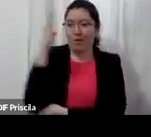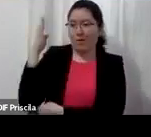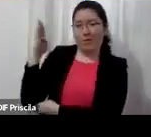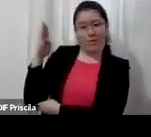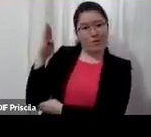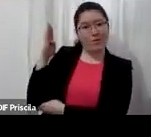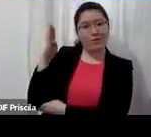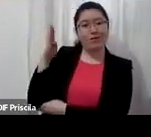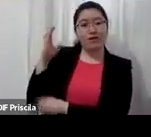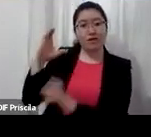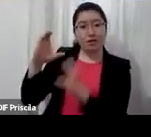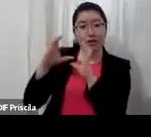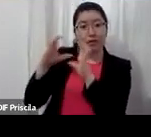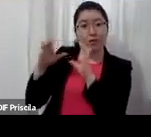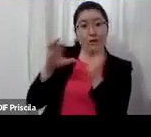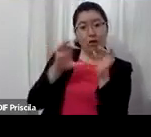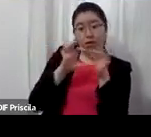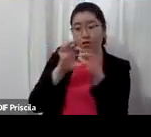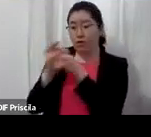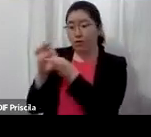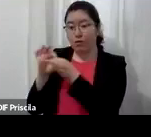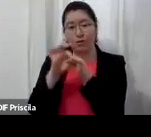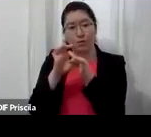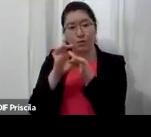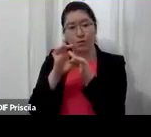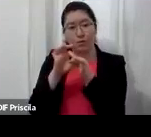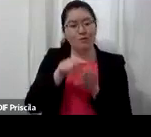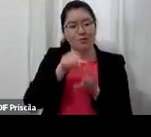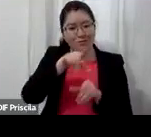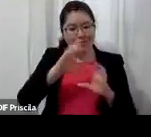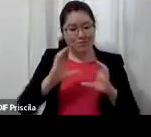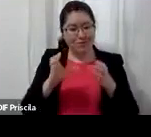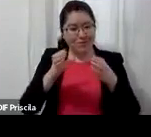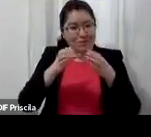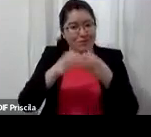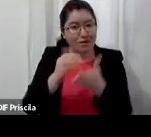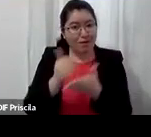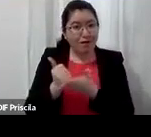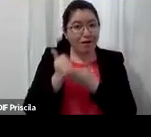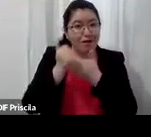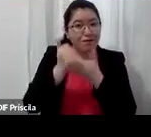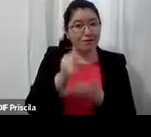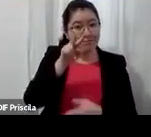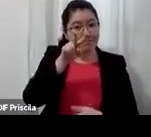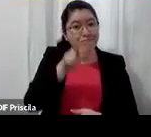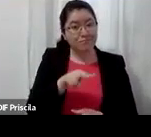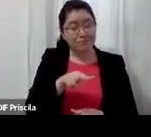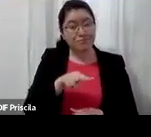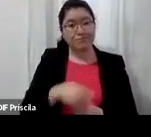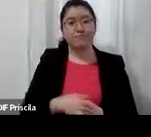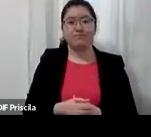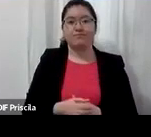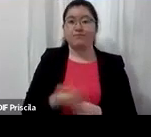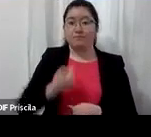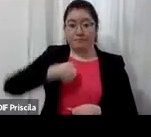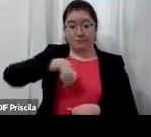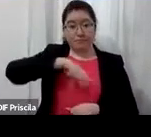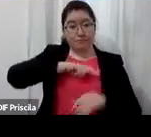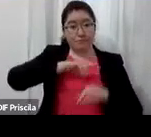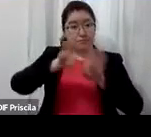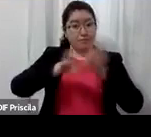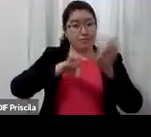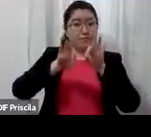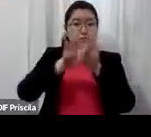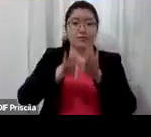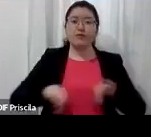y las cosas que ha conseguido a partir de ello. Y una cosa que en Cocoa trabajamos y que bueno, es el pilar de nuestro proyecto, que es